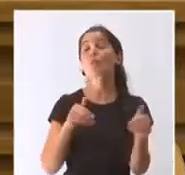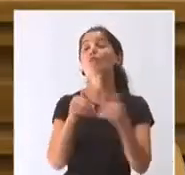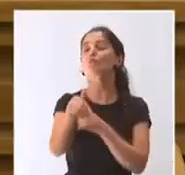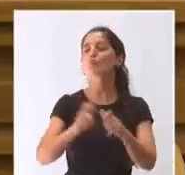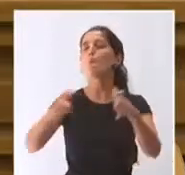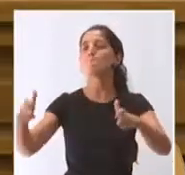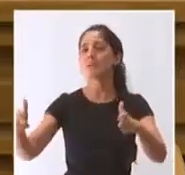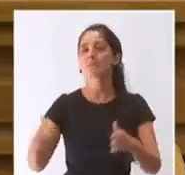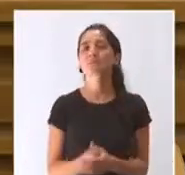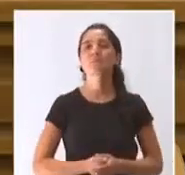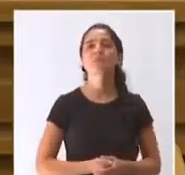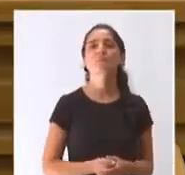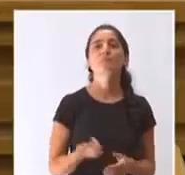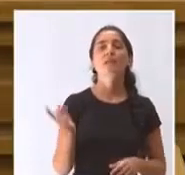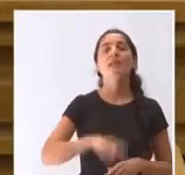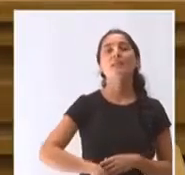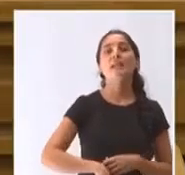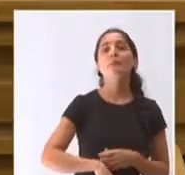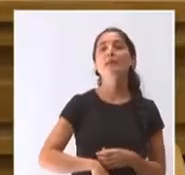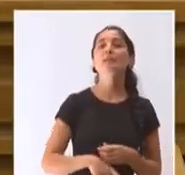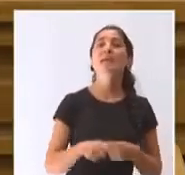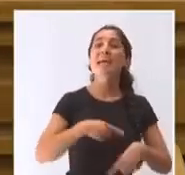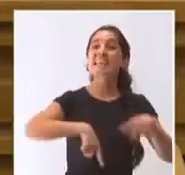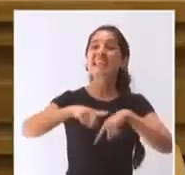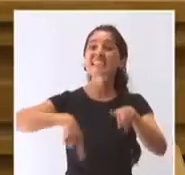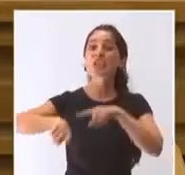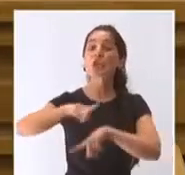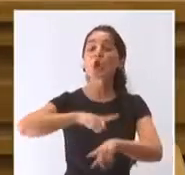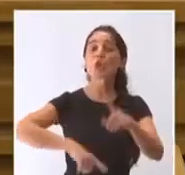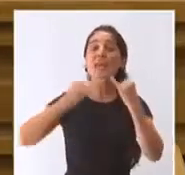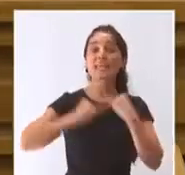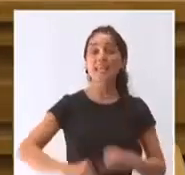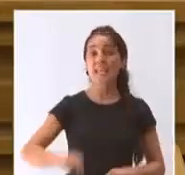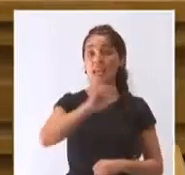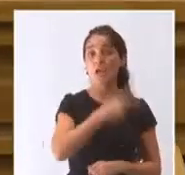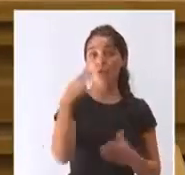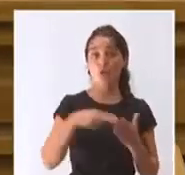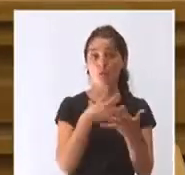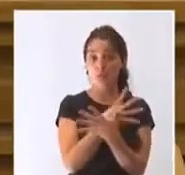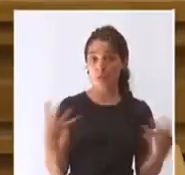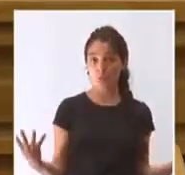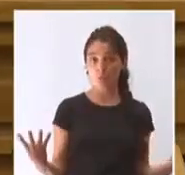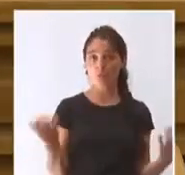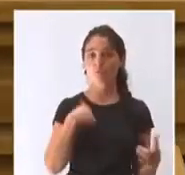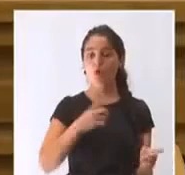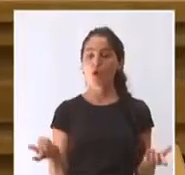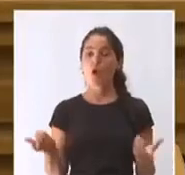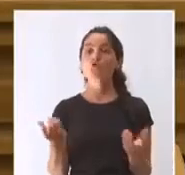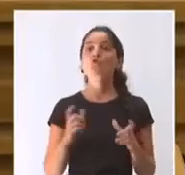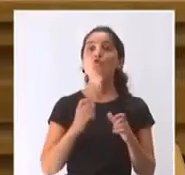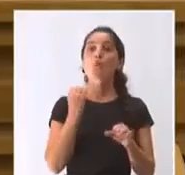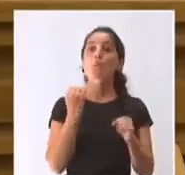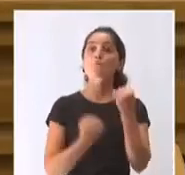56 millones en incentivos de transición energética del 2019 hemos incorporado vehículos al parque móvil de la administración